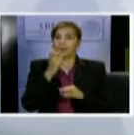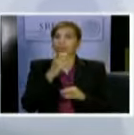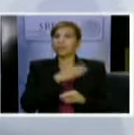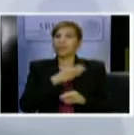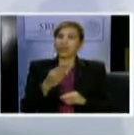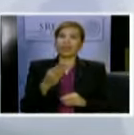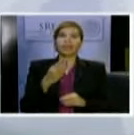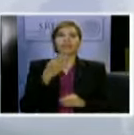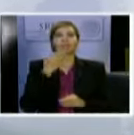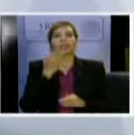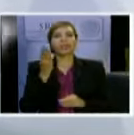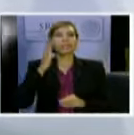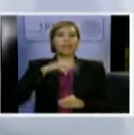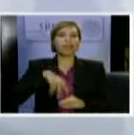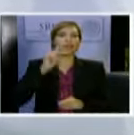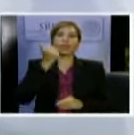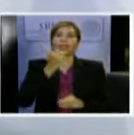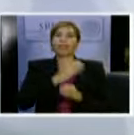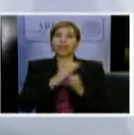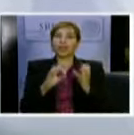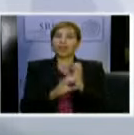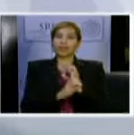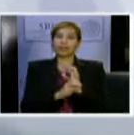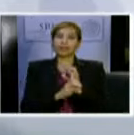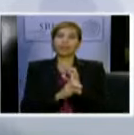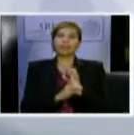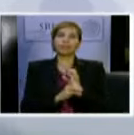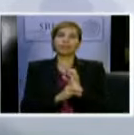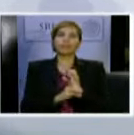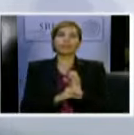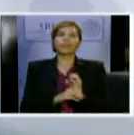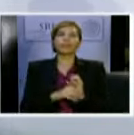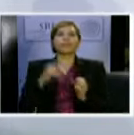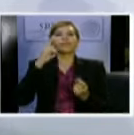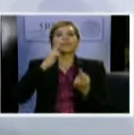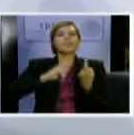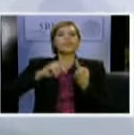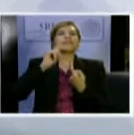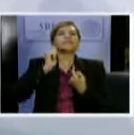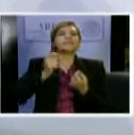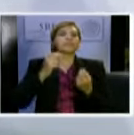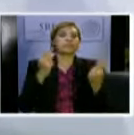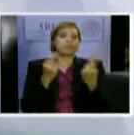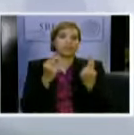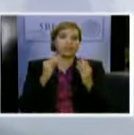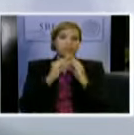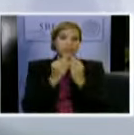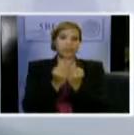bueno y es malo, pero por otro lado también están viendo la forma